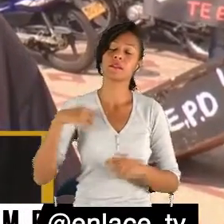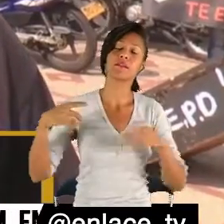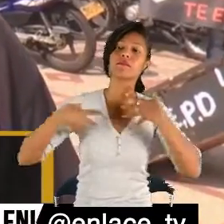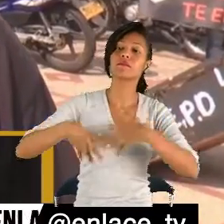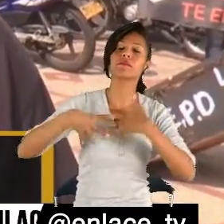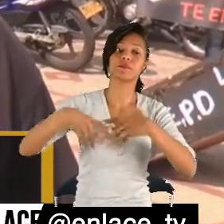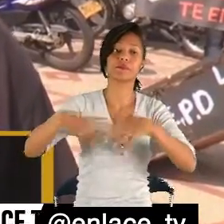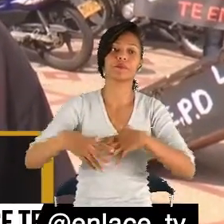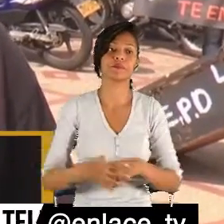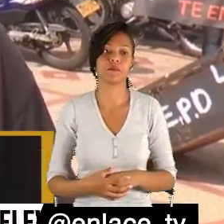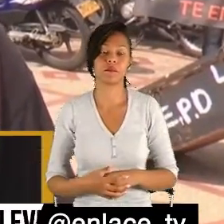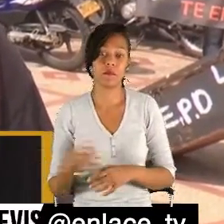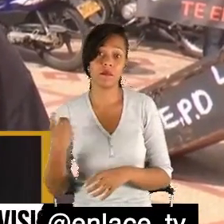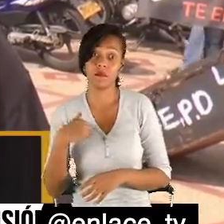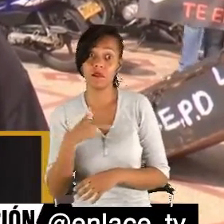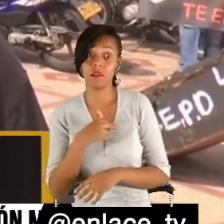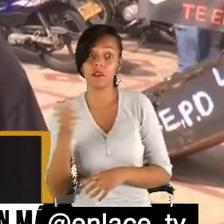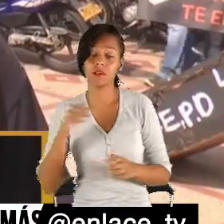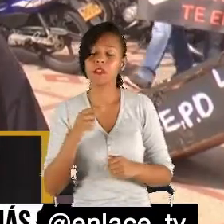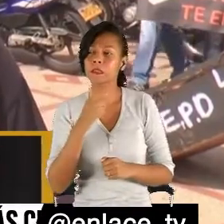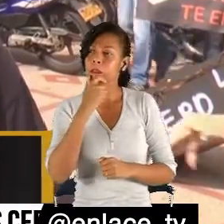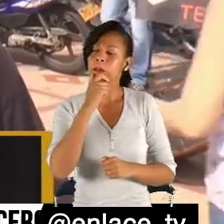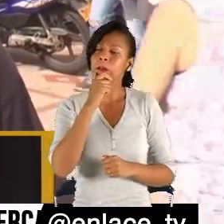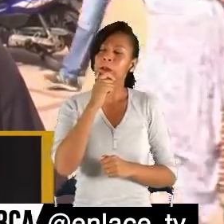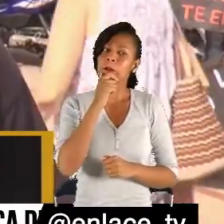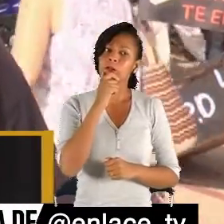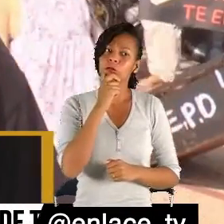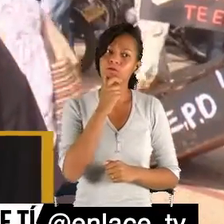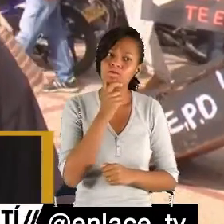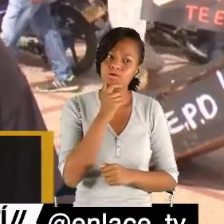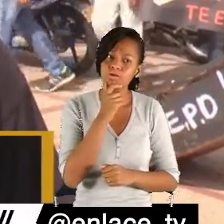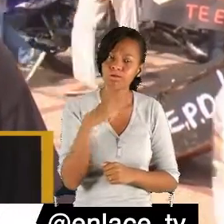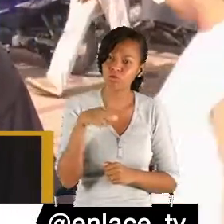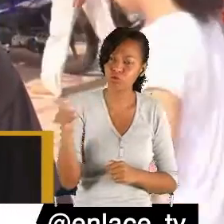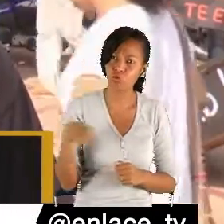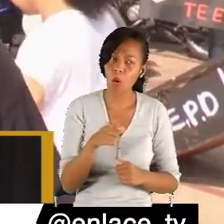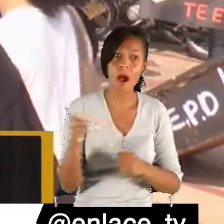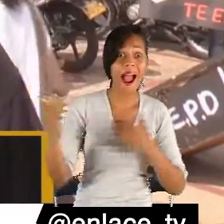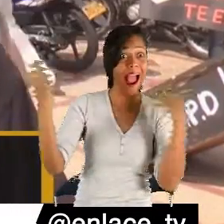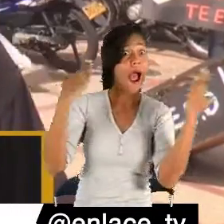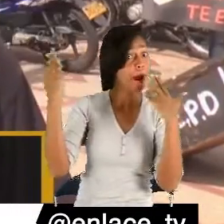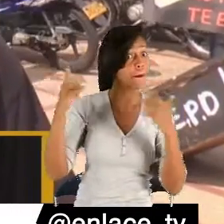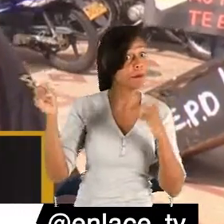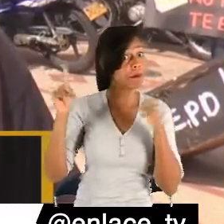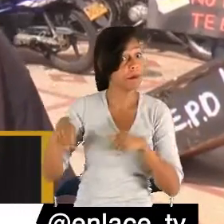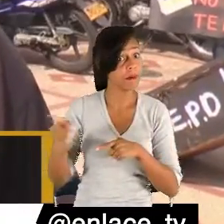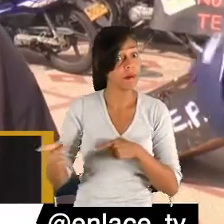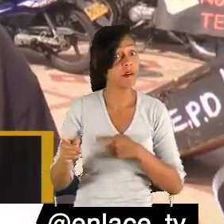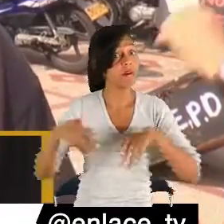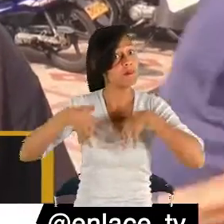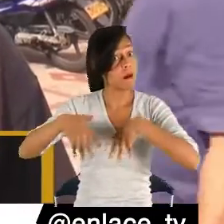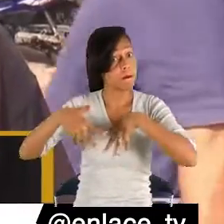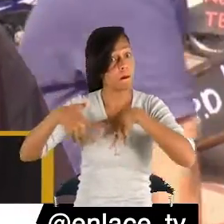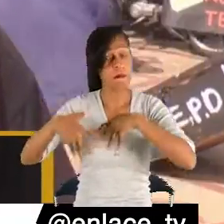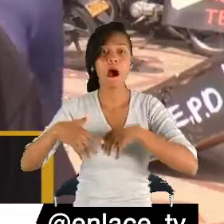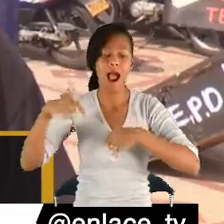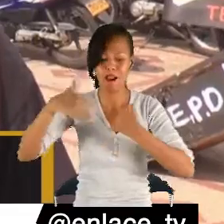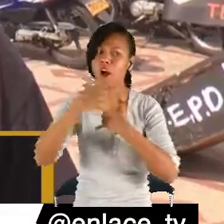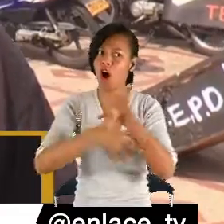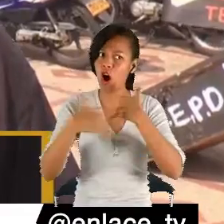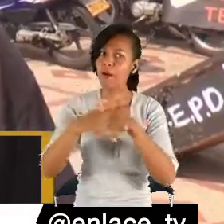nosotros también nos solidarizamos con el movimiento agrario campesino y étnico que hoy en colombia está